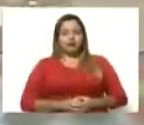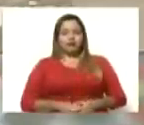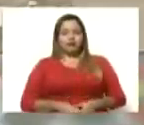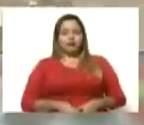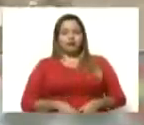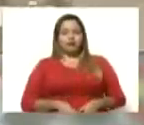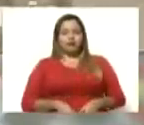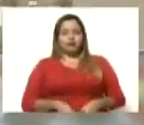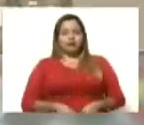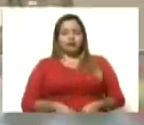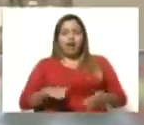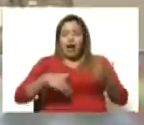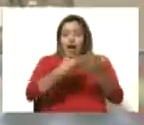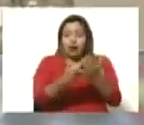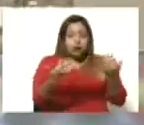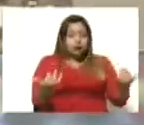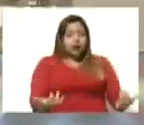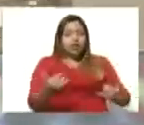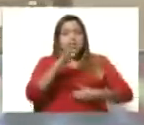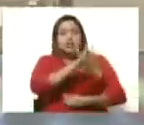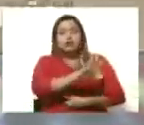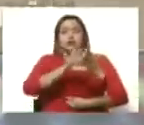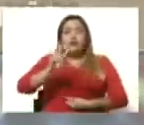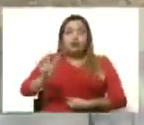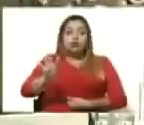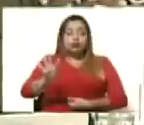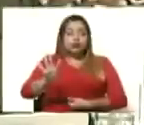Hasta ahora van contabilizados 54